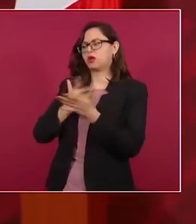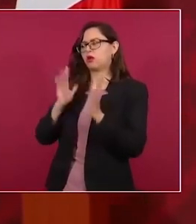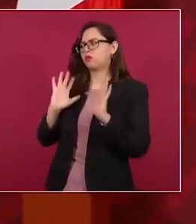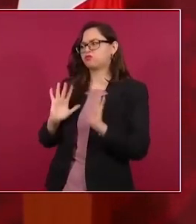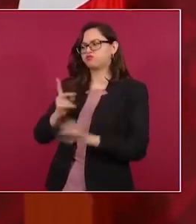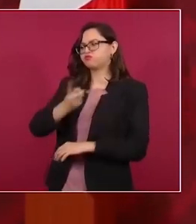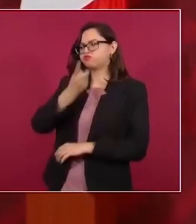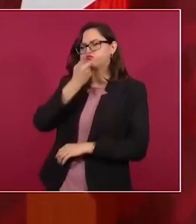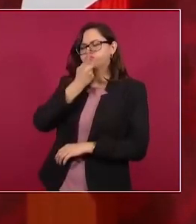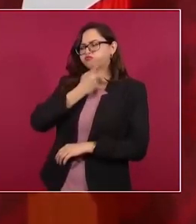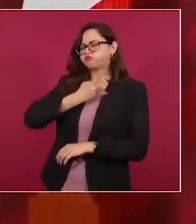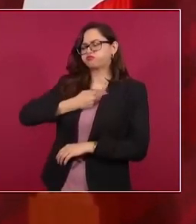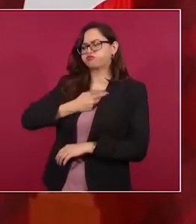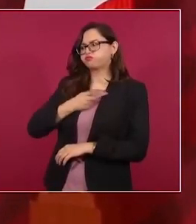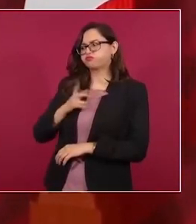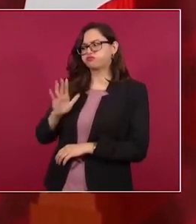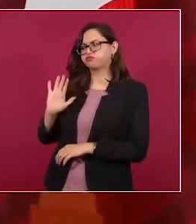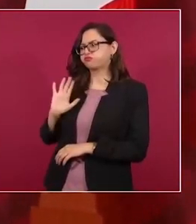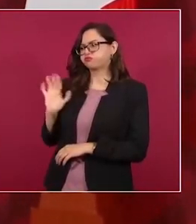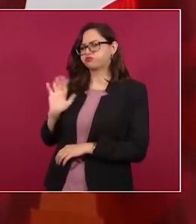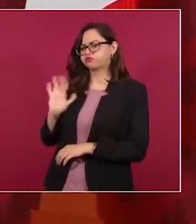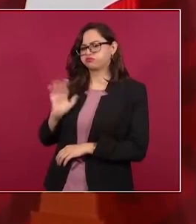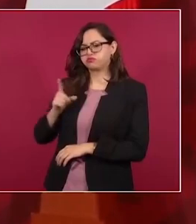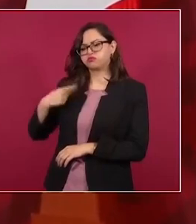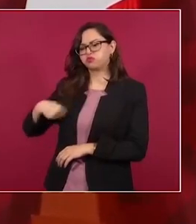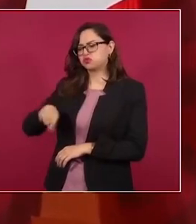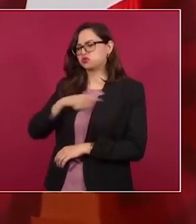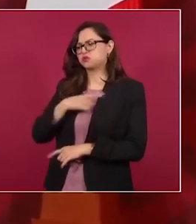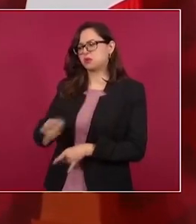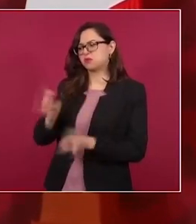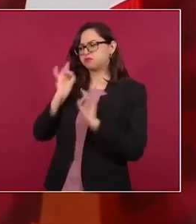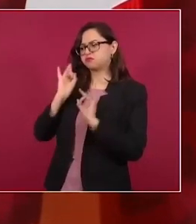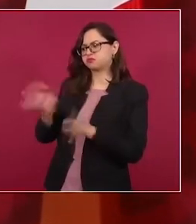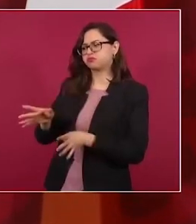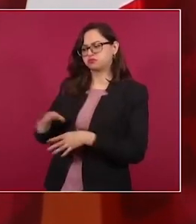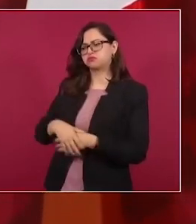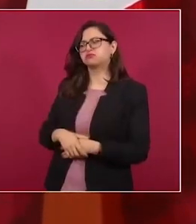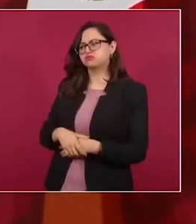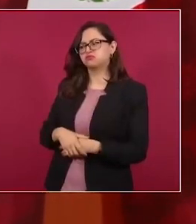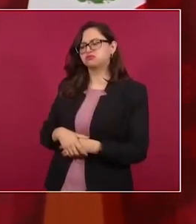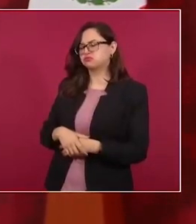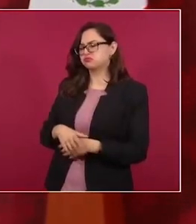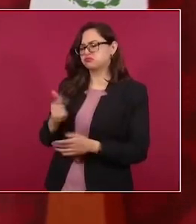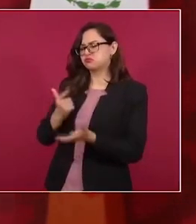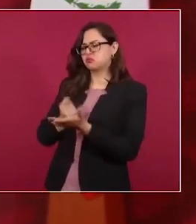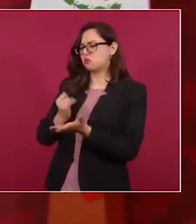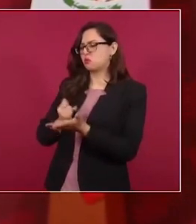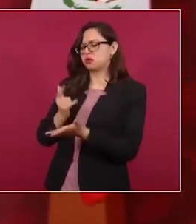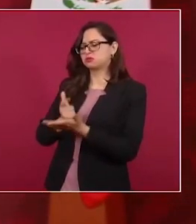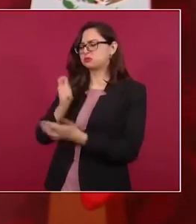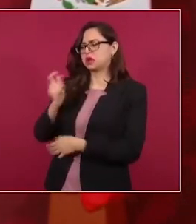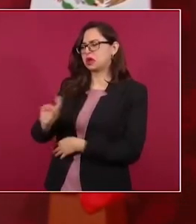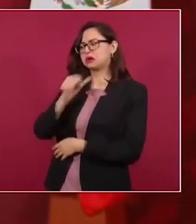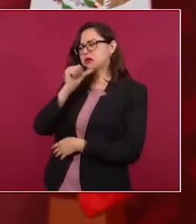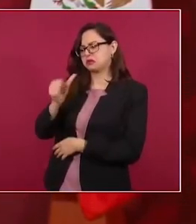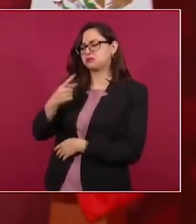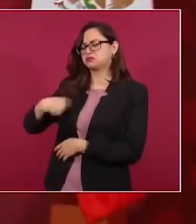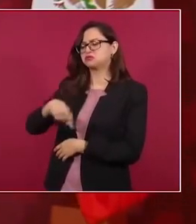los fiscalistas que estamos fuertes. Le digo, pues te están engañando, no están fuertes.